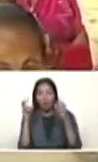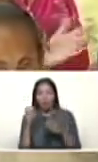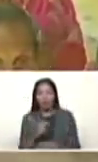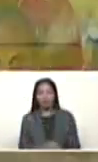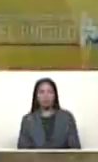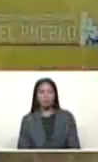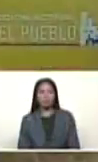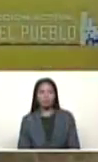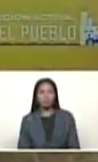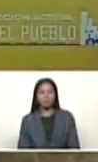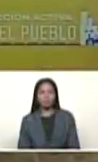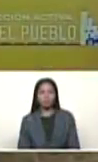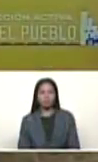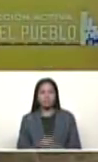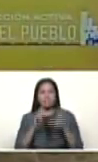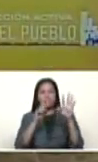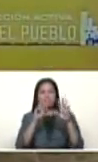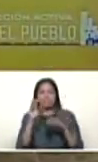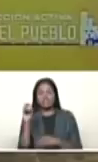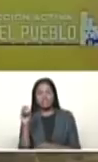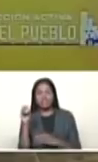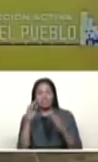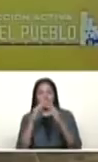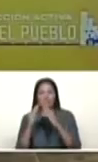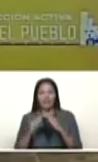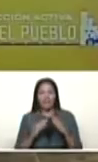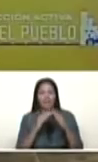Y 60 casas de pescadores.